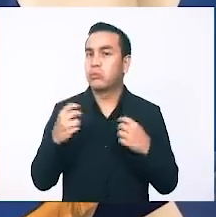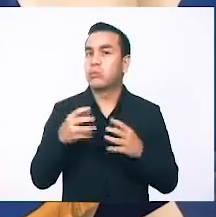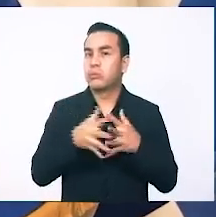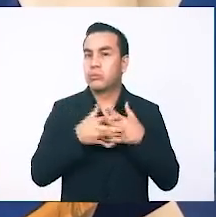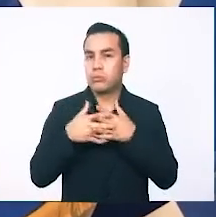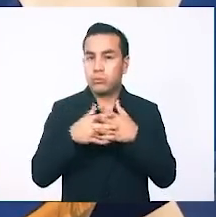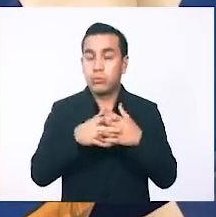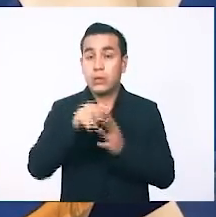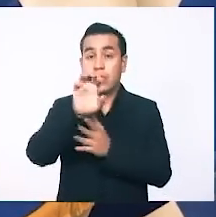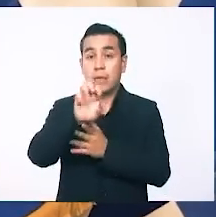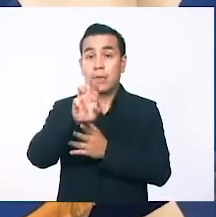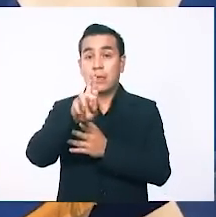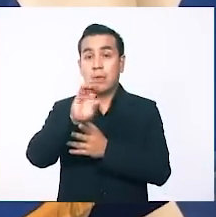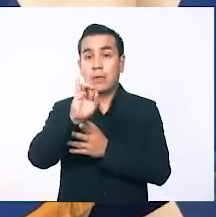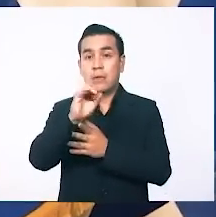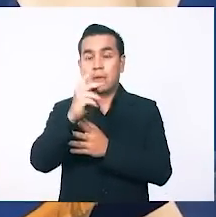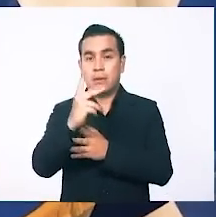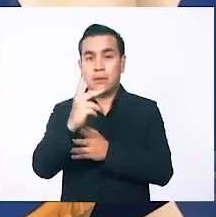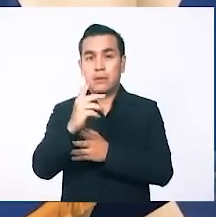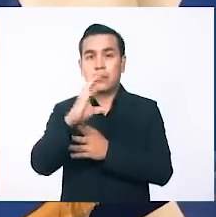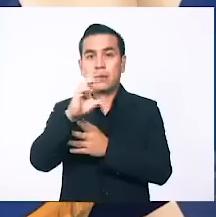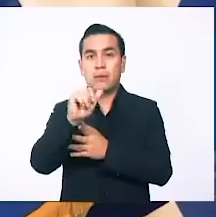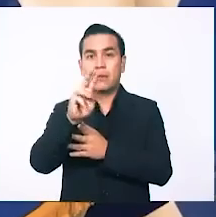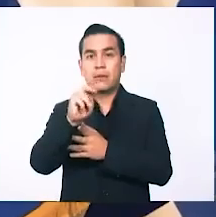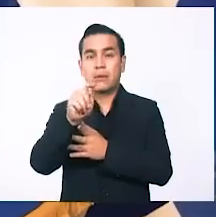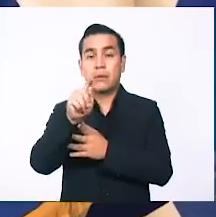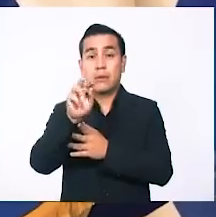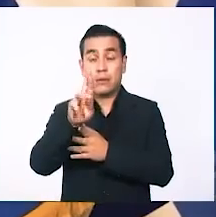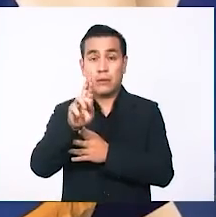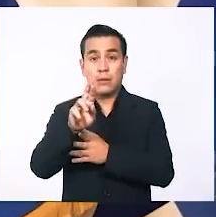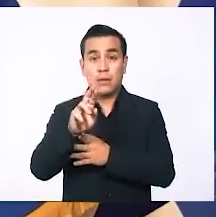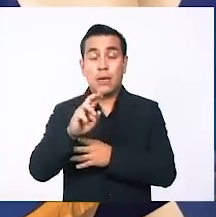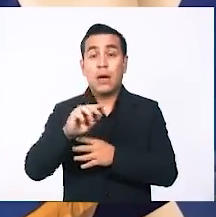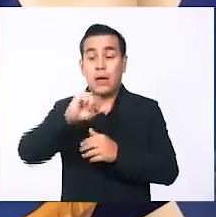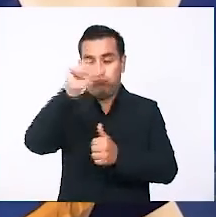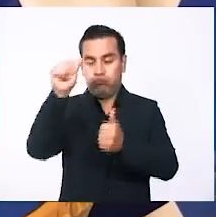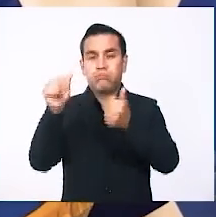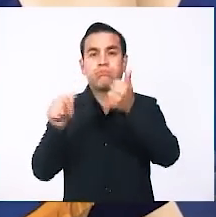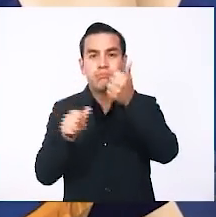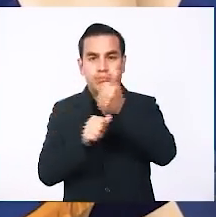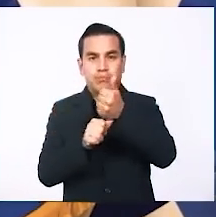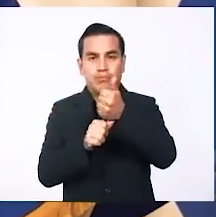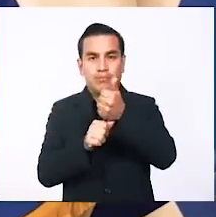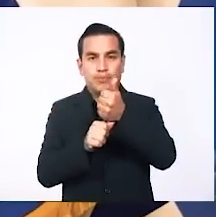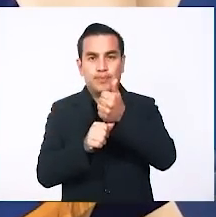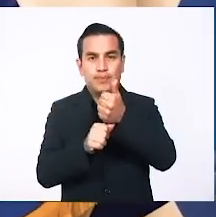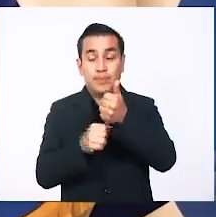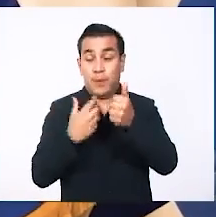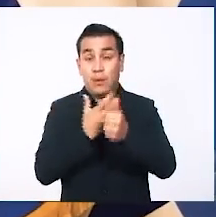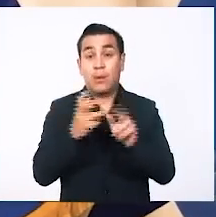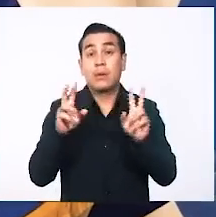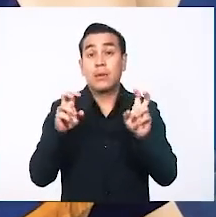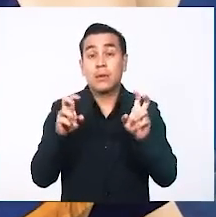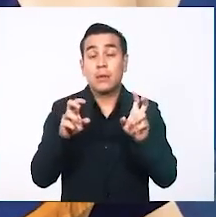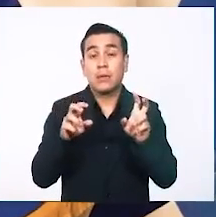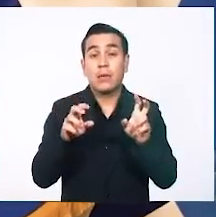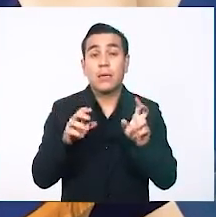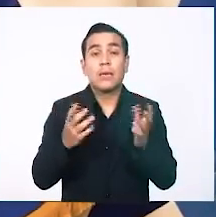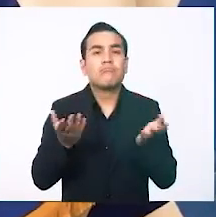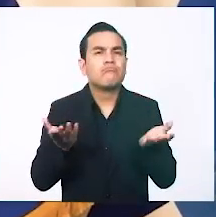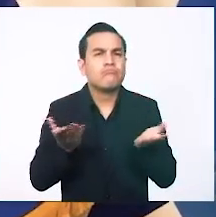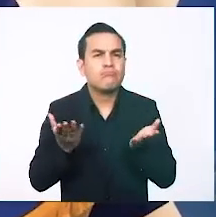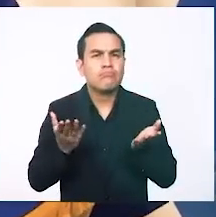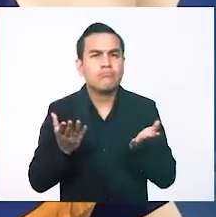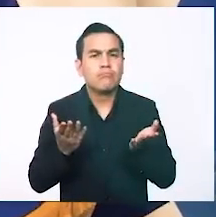Eric Cantor era el segundo al mando en el Congreso, el en los republicanos en el Congreso,